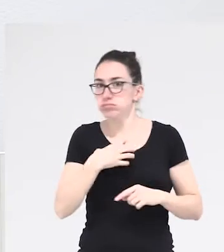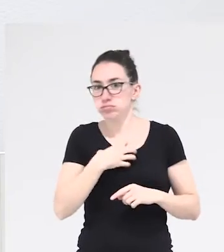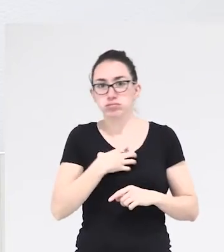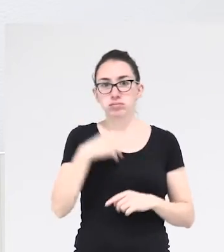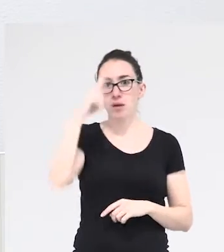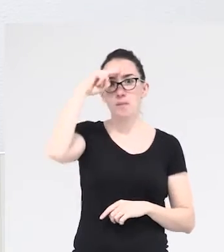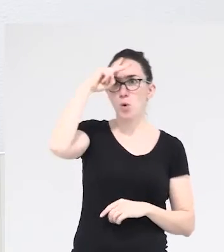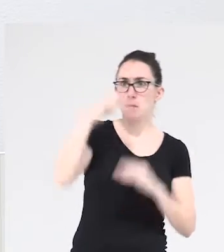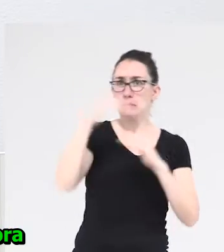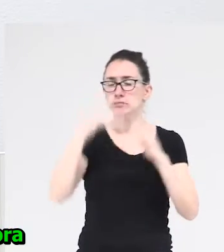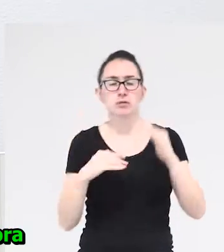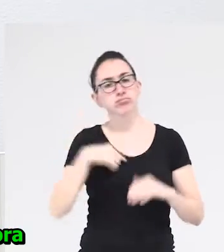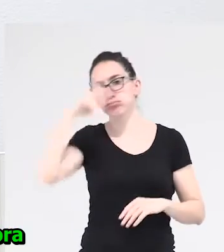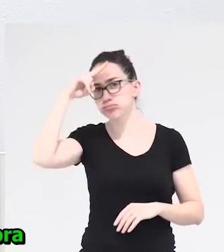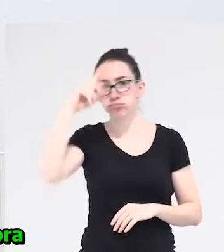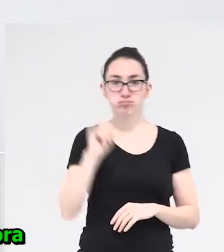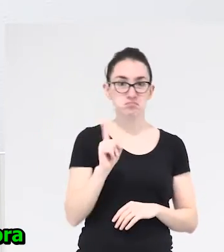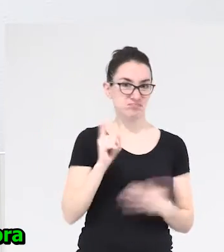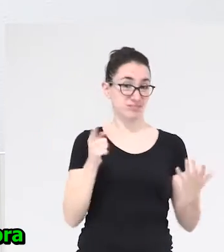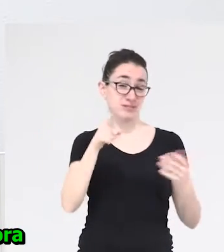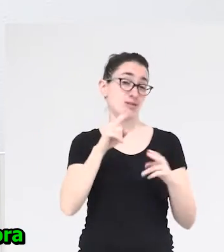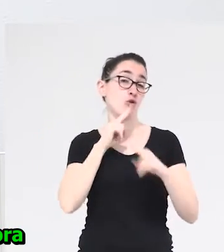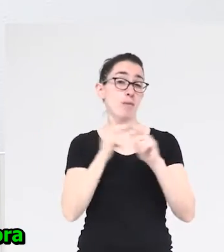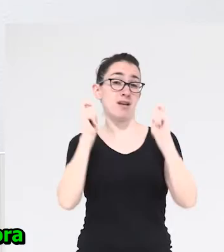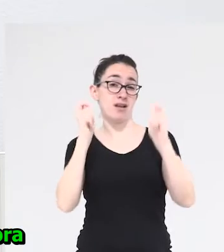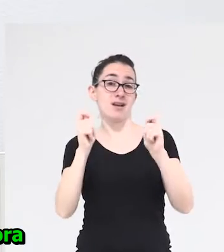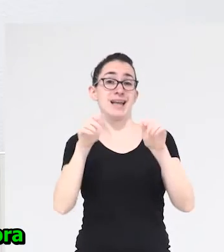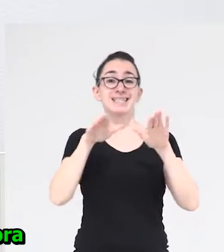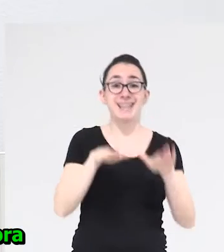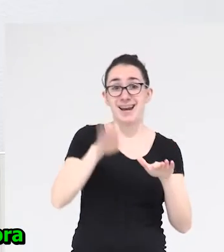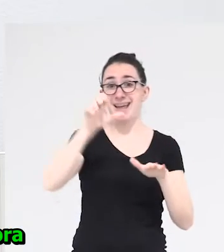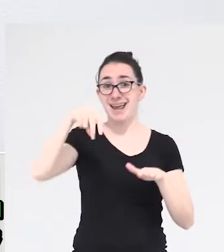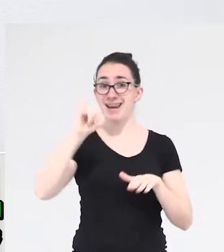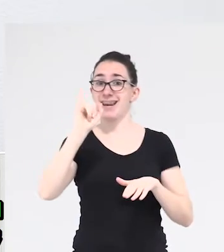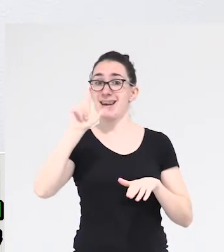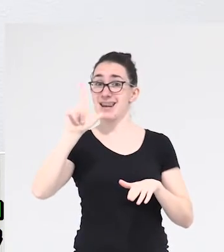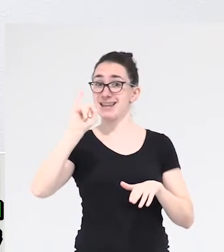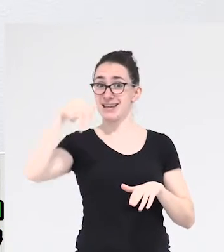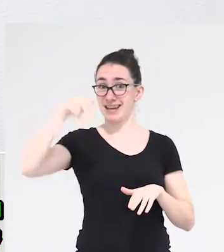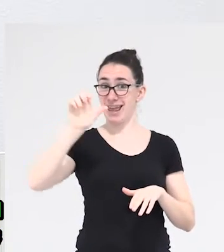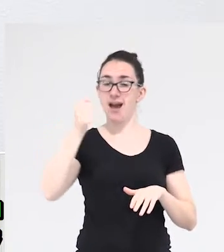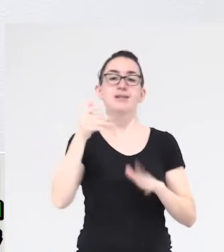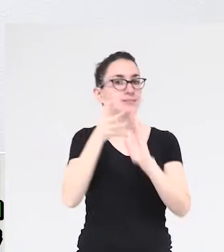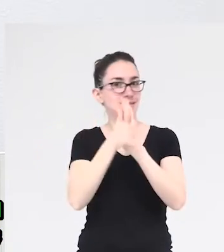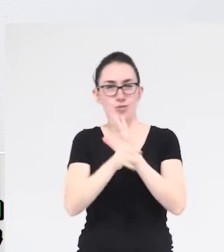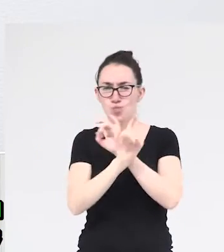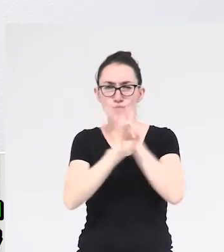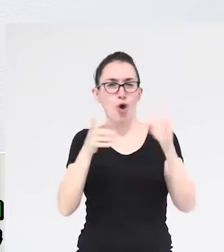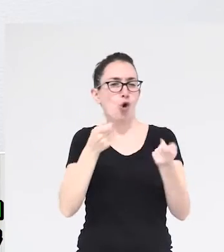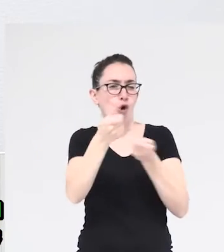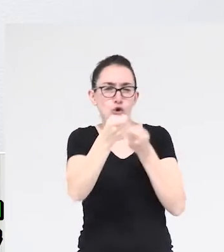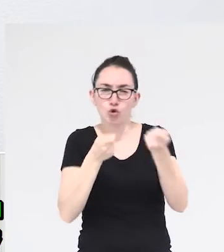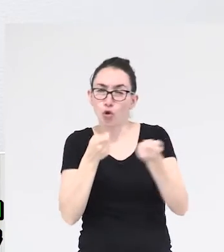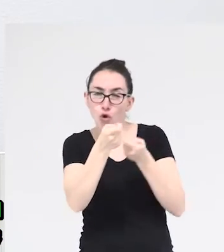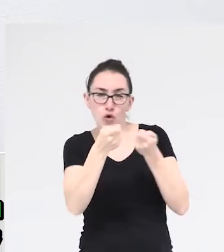preocupado por encima o por debajo. Entonces, ese estar en línea creo que es una muy buena metáfora de todo un dispositivo de control que se